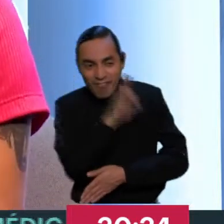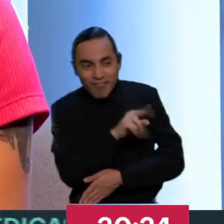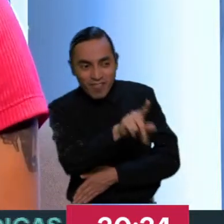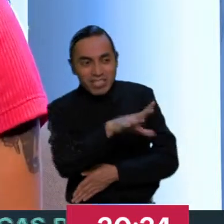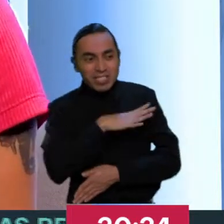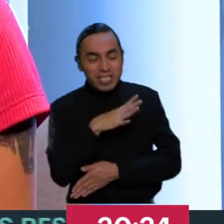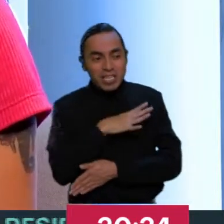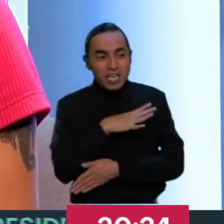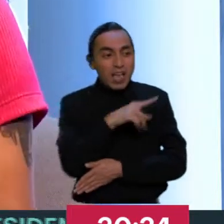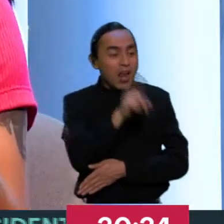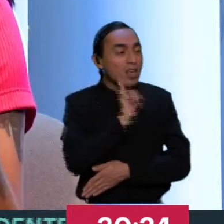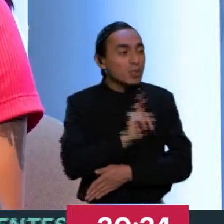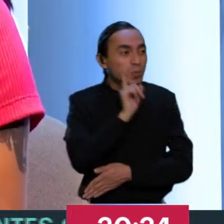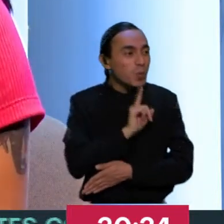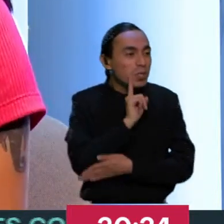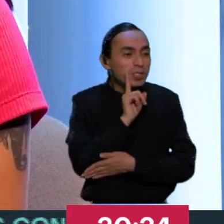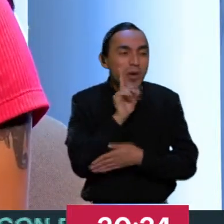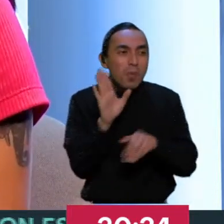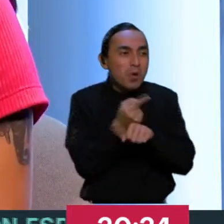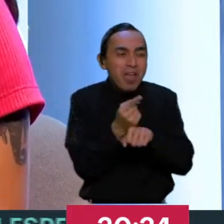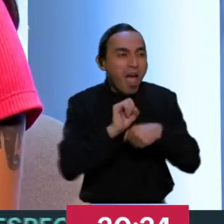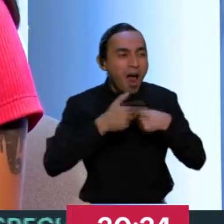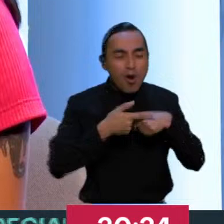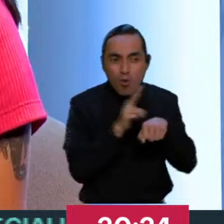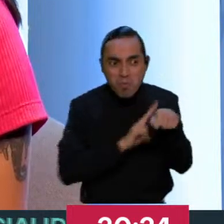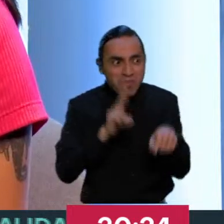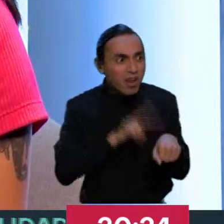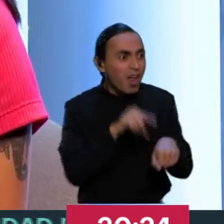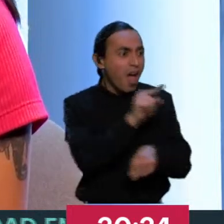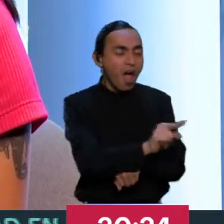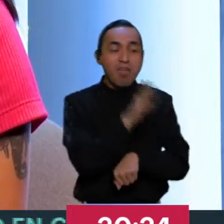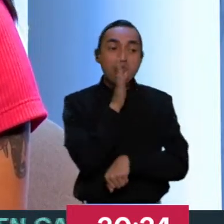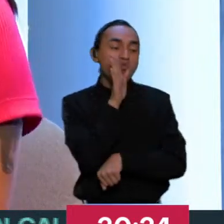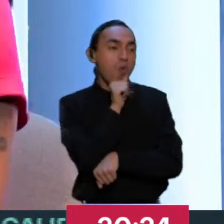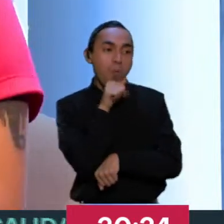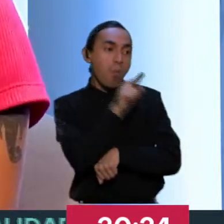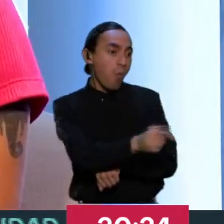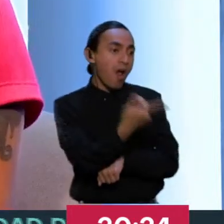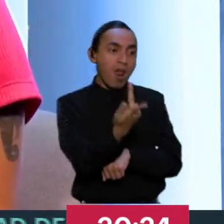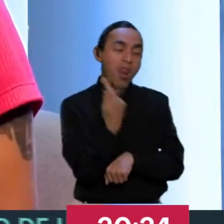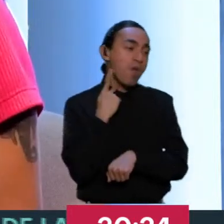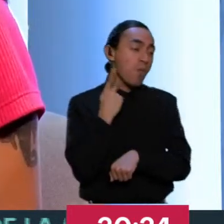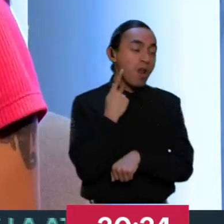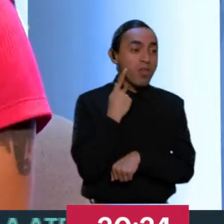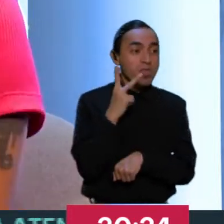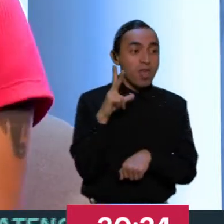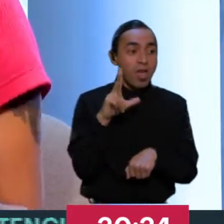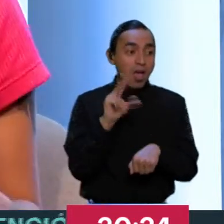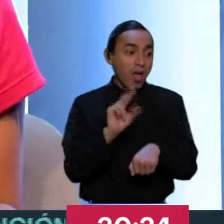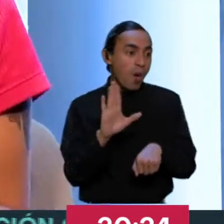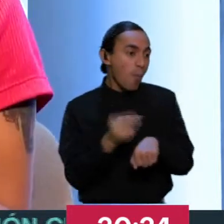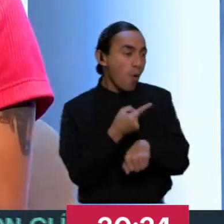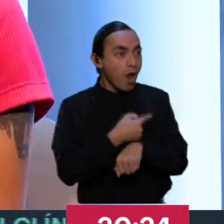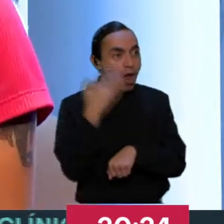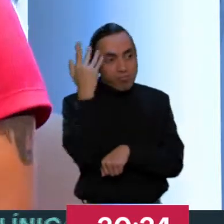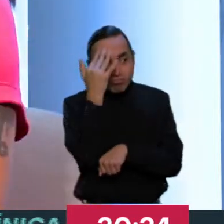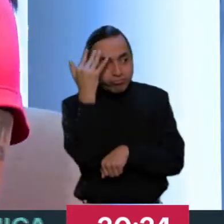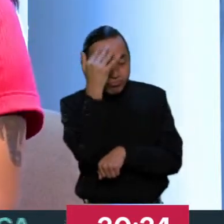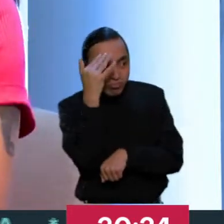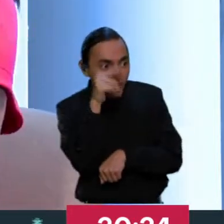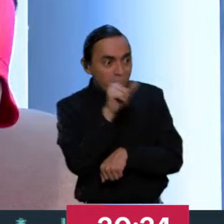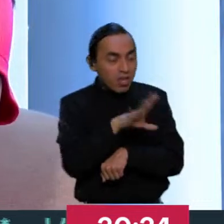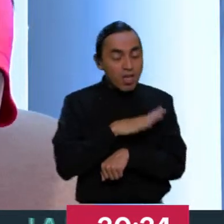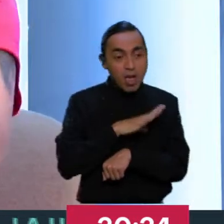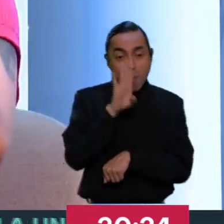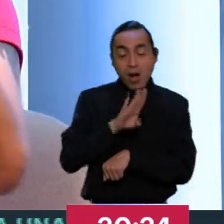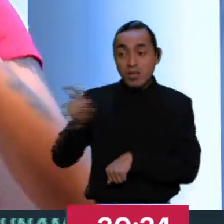por una especie de cuestión natural, somos poco aptas para el espacio político porque nos domina la racionalidad. Pareciera que los